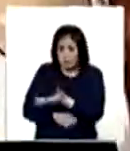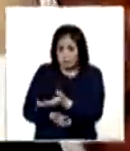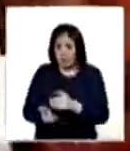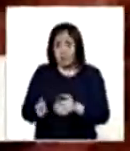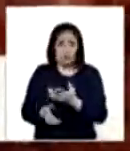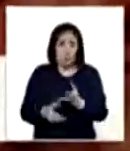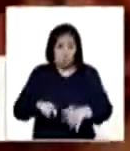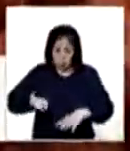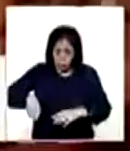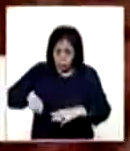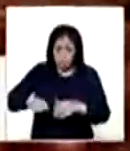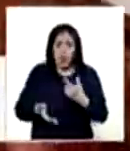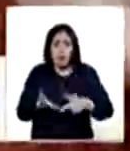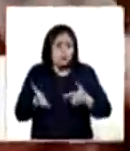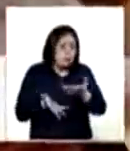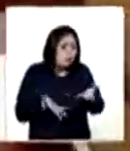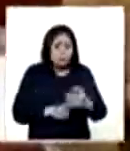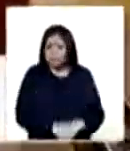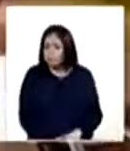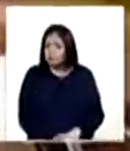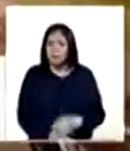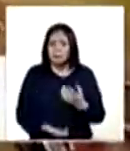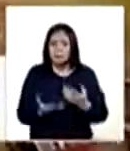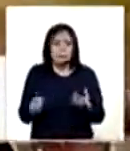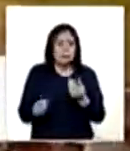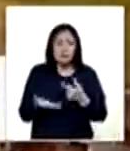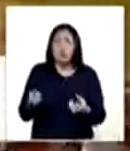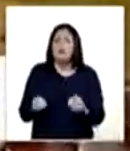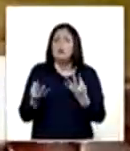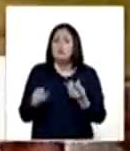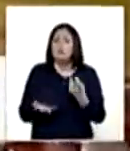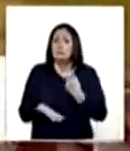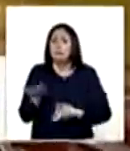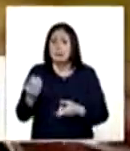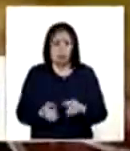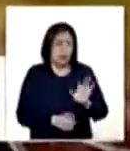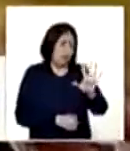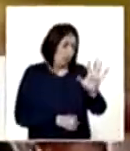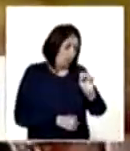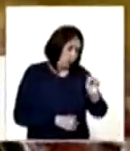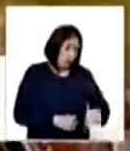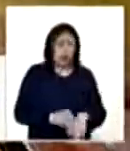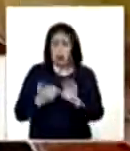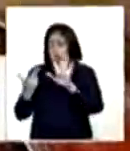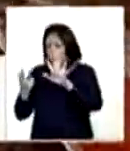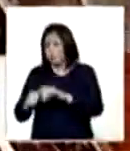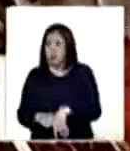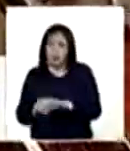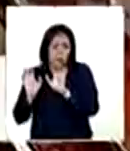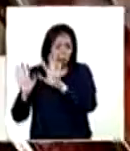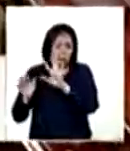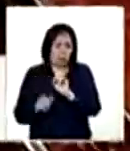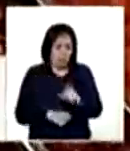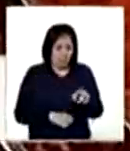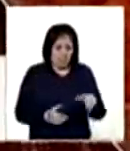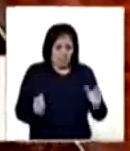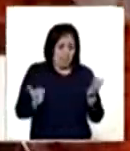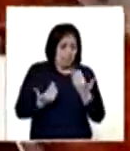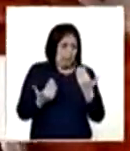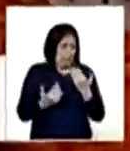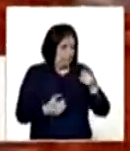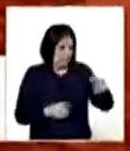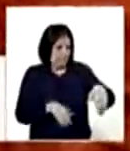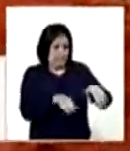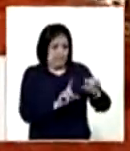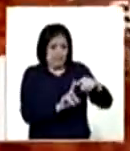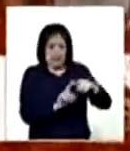tardes. Señora, ¿nos puede decir esto cómo sale? ¿A cuánto sale? Hay de 5, de 8 y de 10. ¿No le da miedo trabajar tan cerca del cementerio?